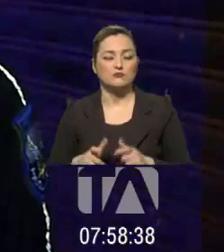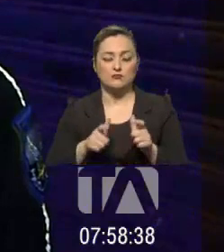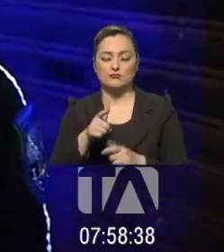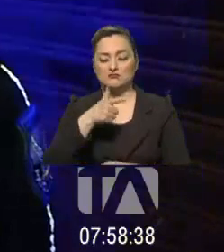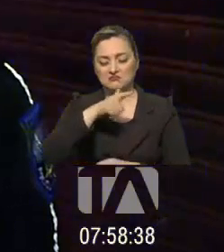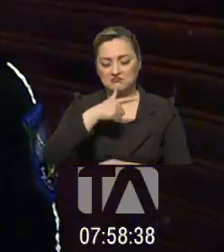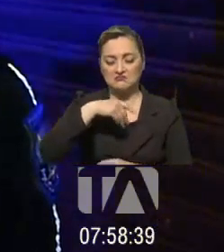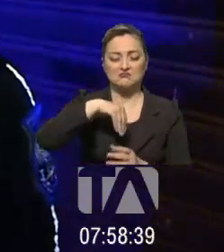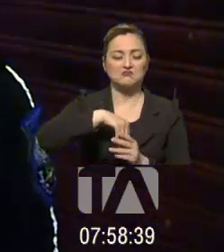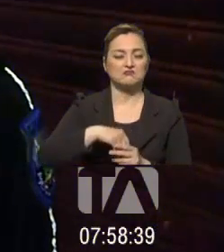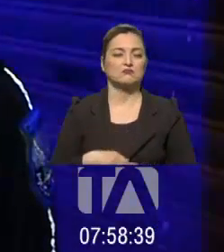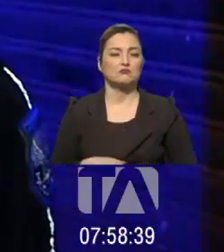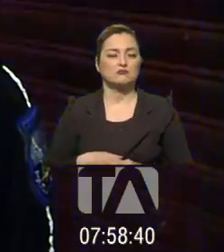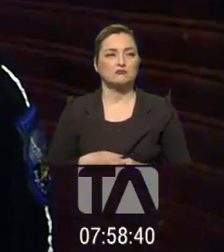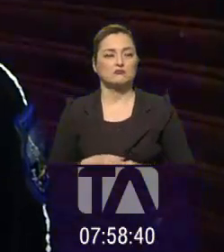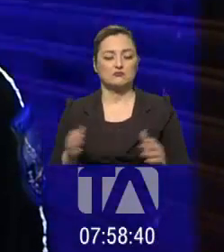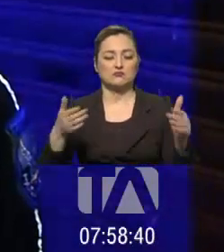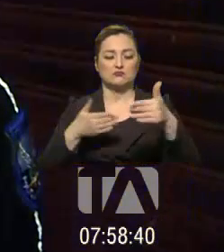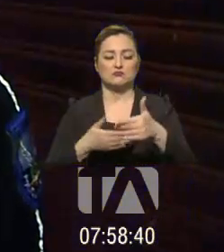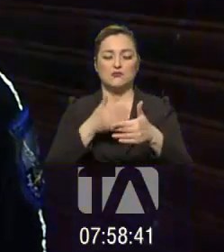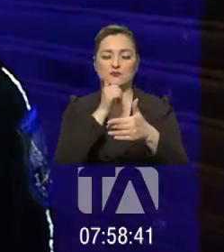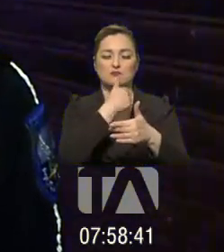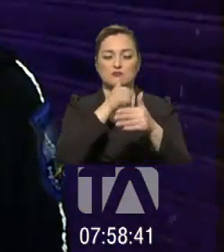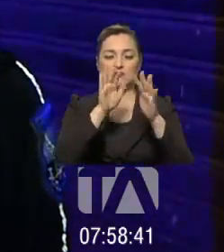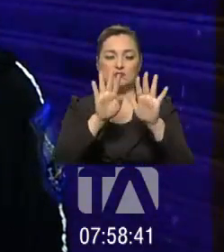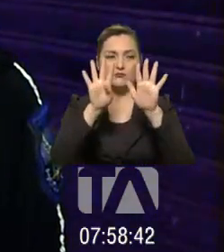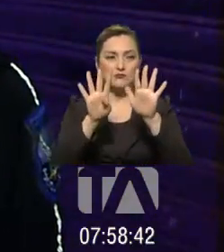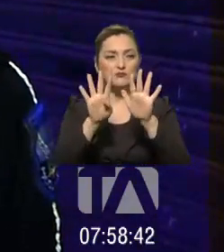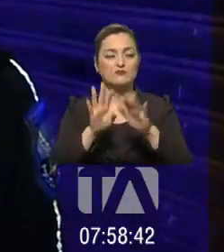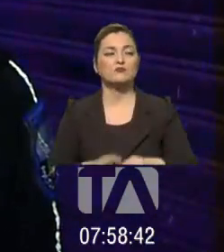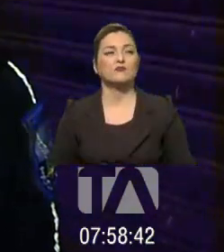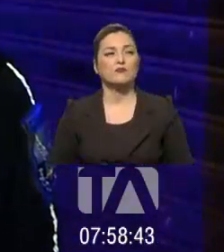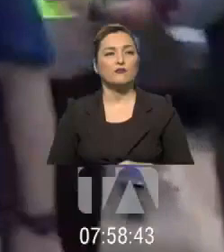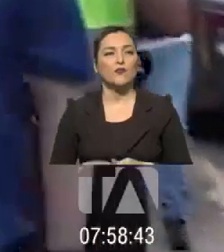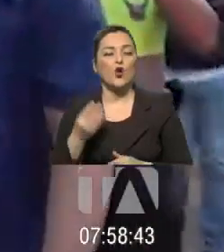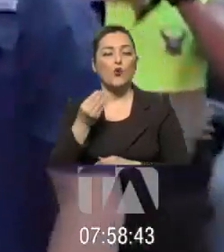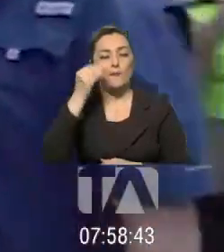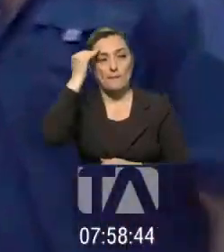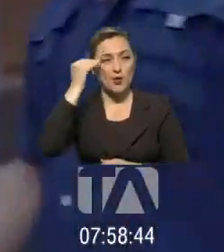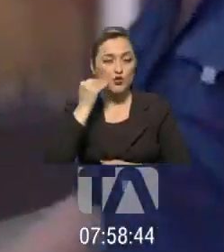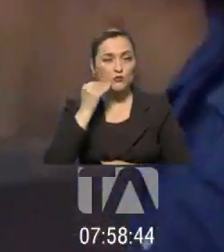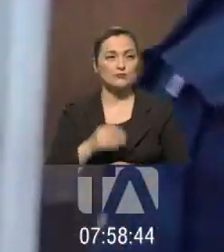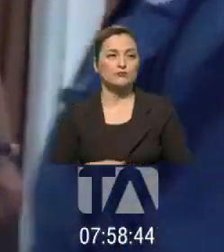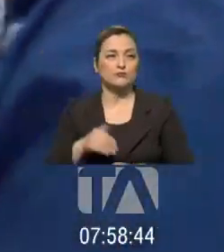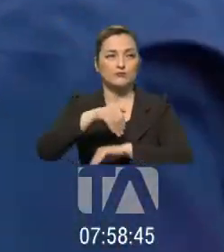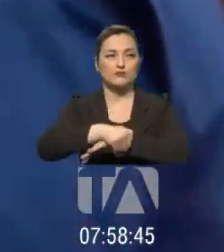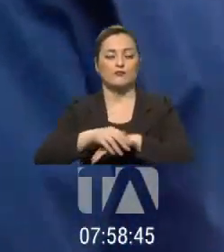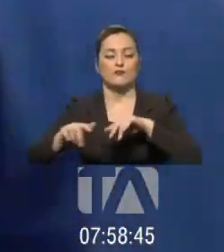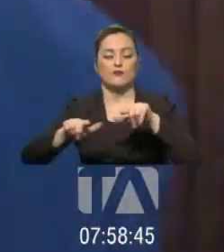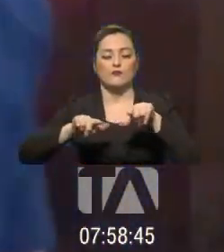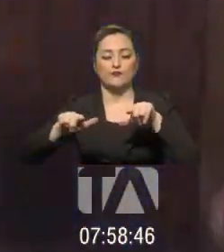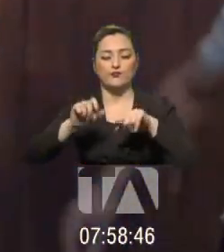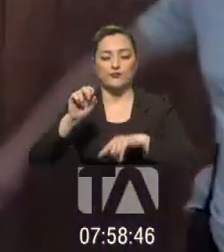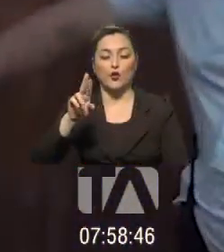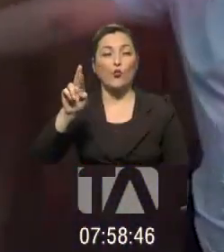al interior, 19 jabas de cerveza que fueron decomisadas y también el joven, el menor de edad. En horas de la tarde, en el sector